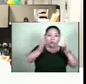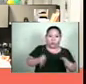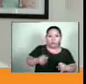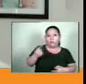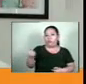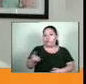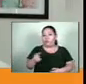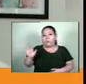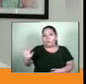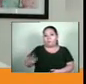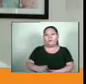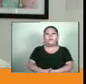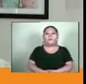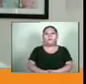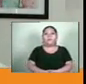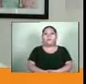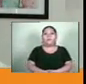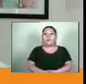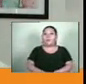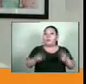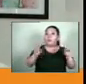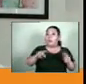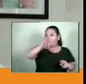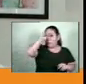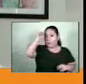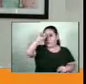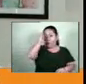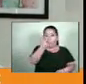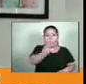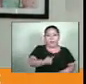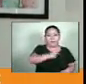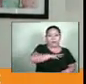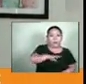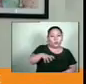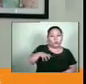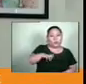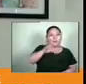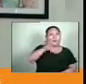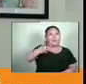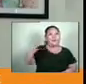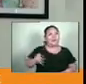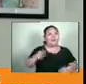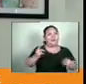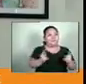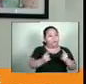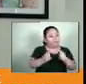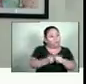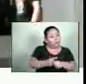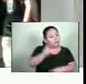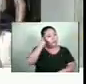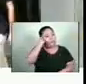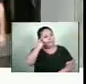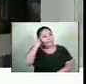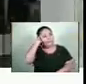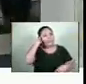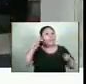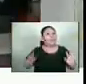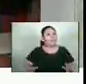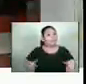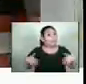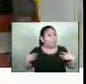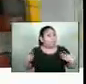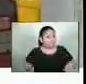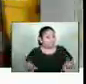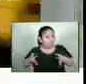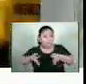última palabra. Desde el lado patronal empleador, tiene que haber un cambio de perspectiva, porque de